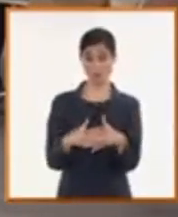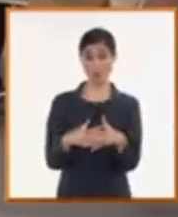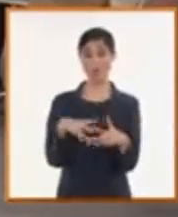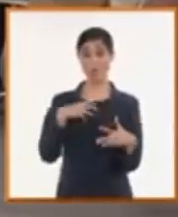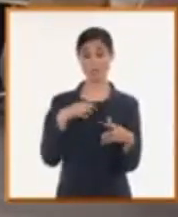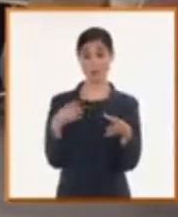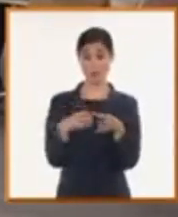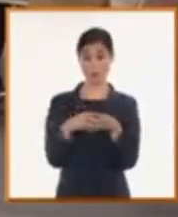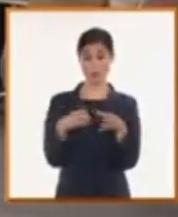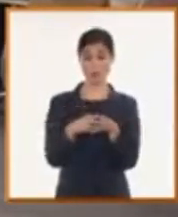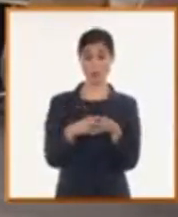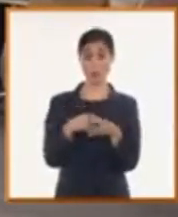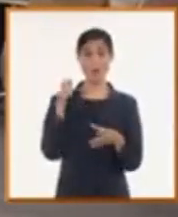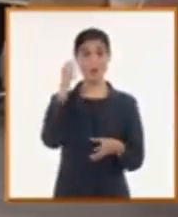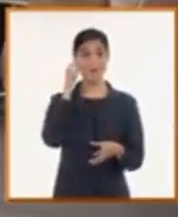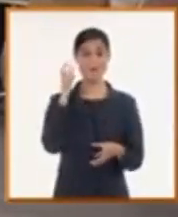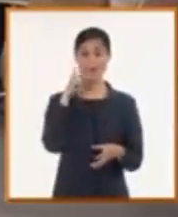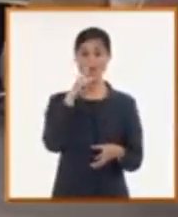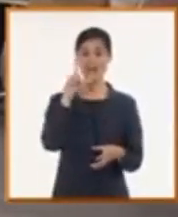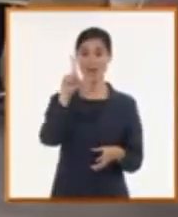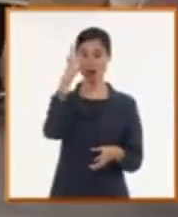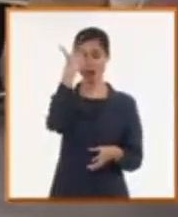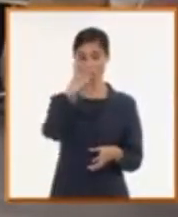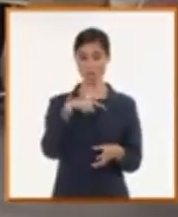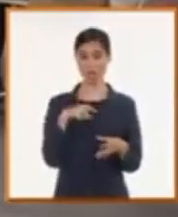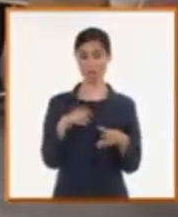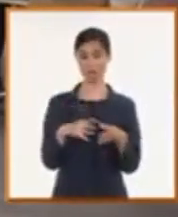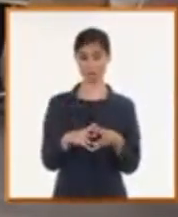tú hablabas de Neto en una solicitud.